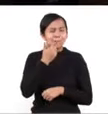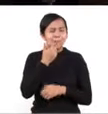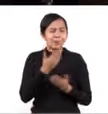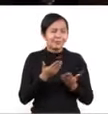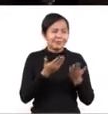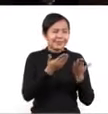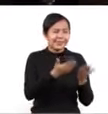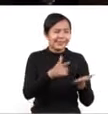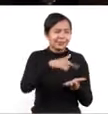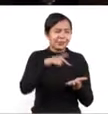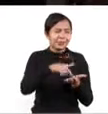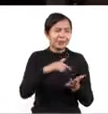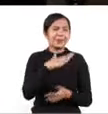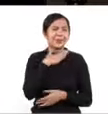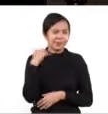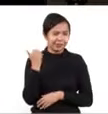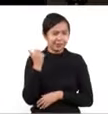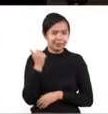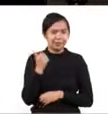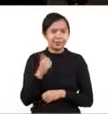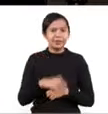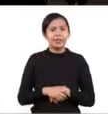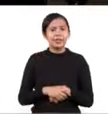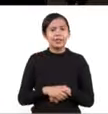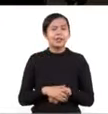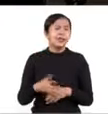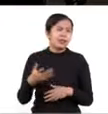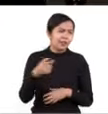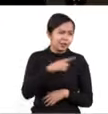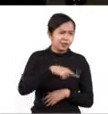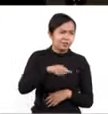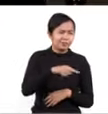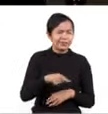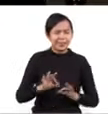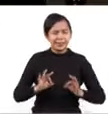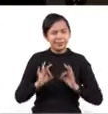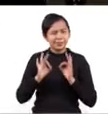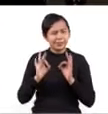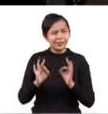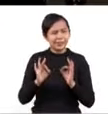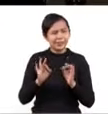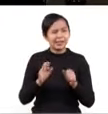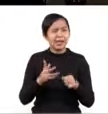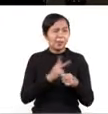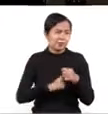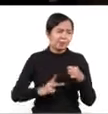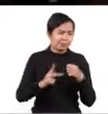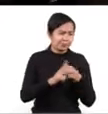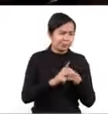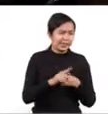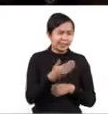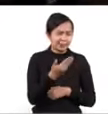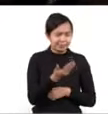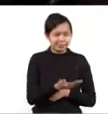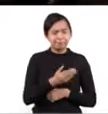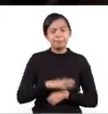socialdemocracia alemana en la construcción del estado de bienestar en aquel país. De igual